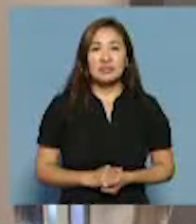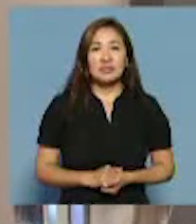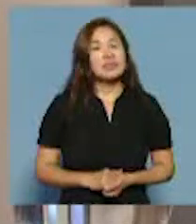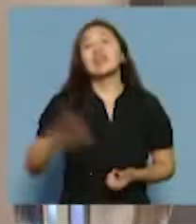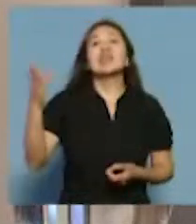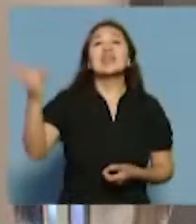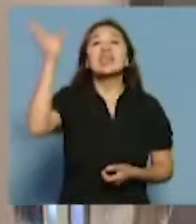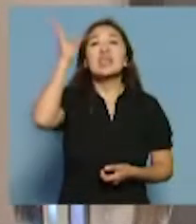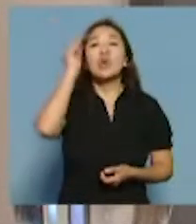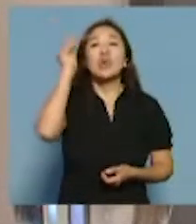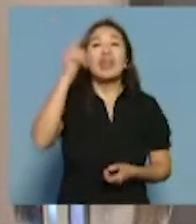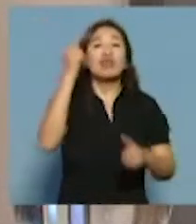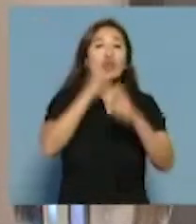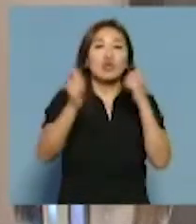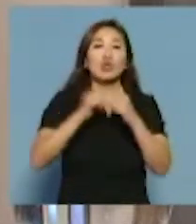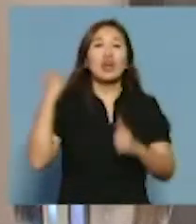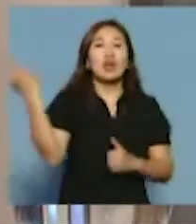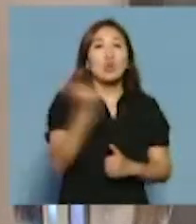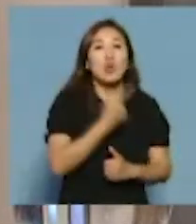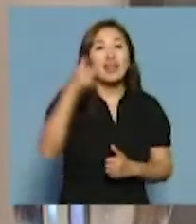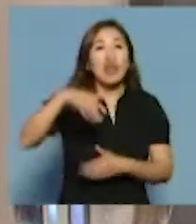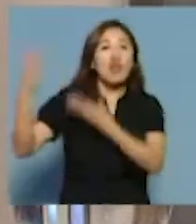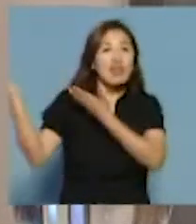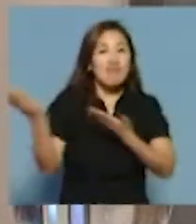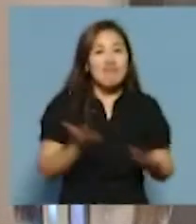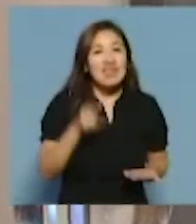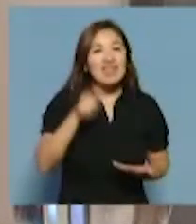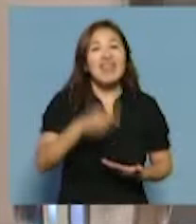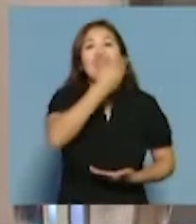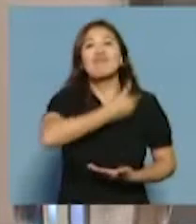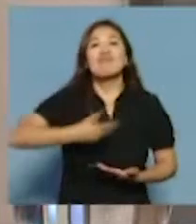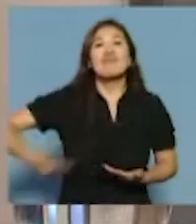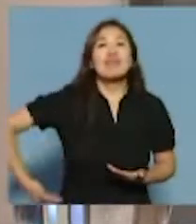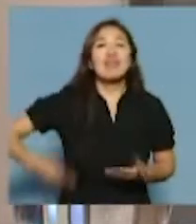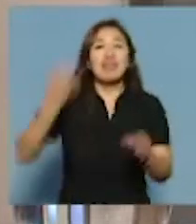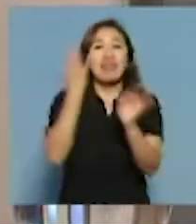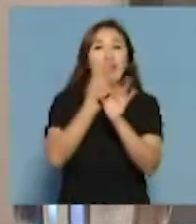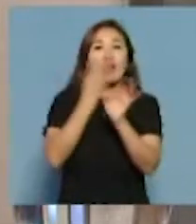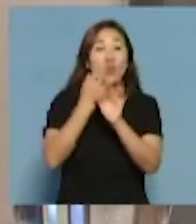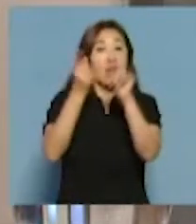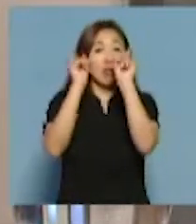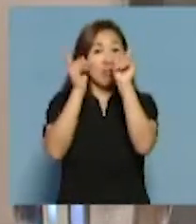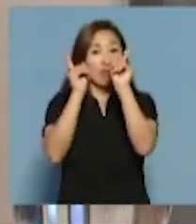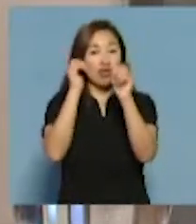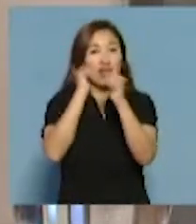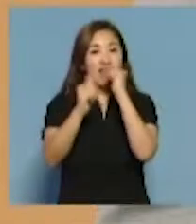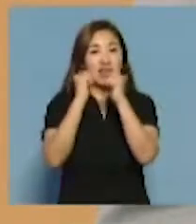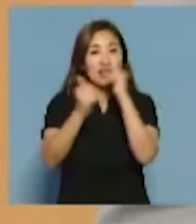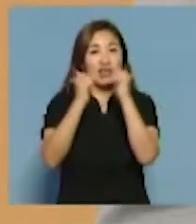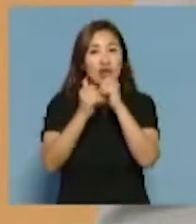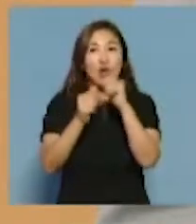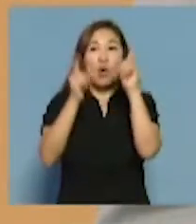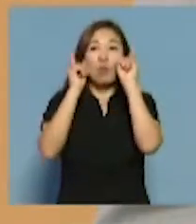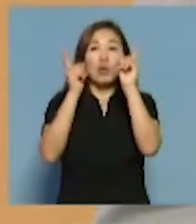recordando nuestra historia y justamente está con nosotros el presidente del colegio de profesores de historia el profesor